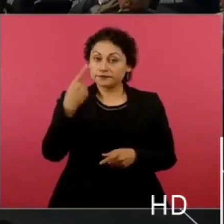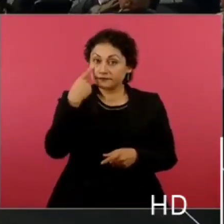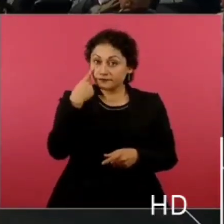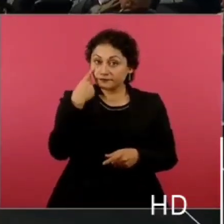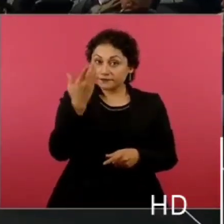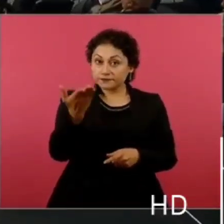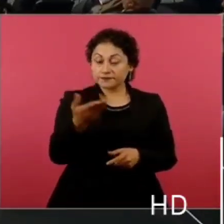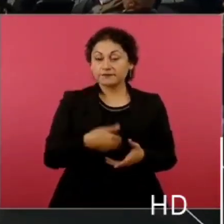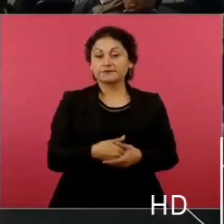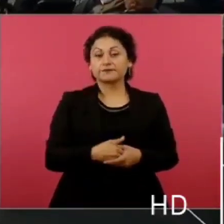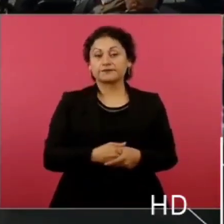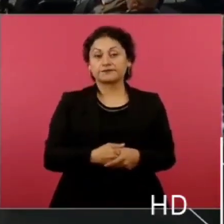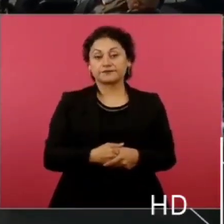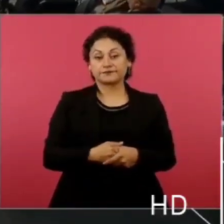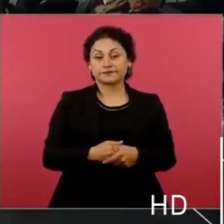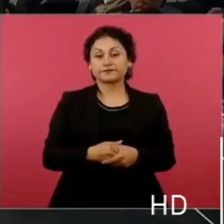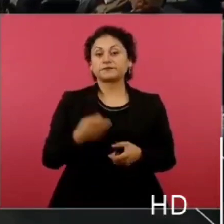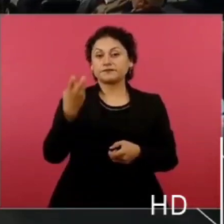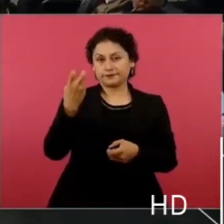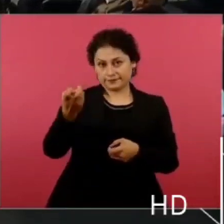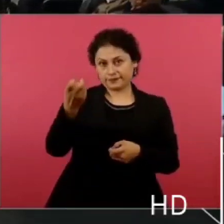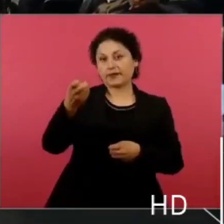Miren, esta es una empresa.